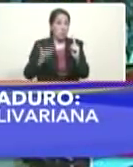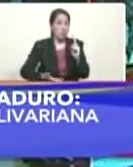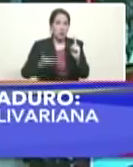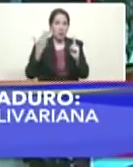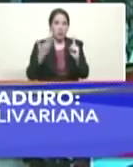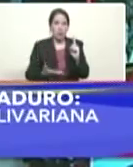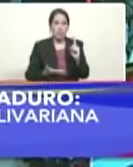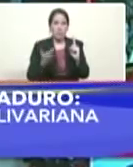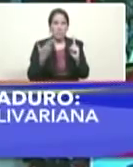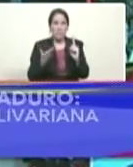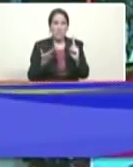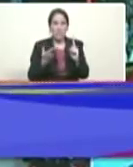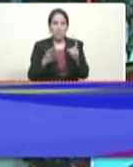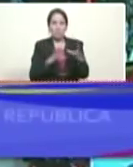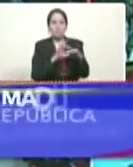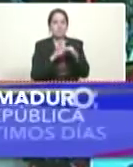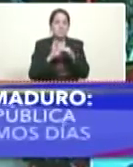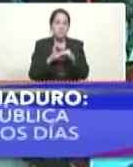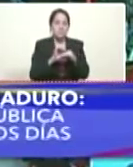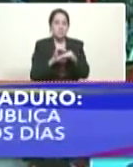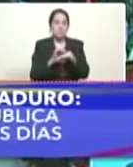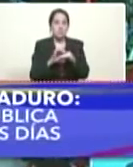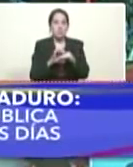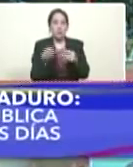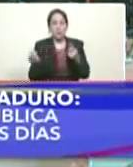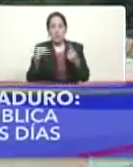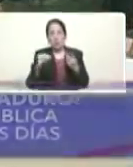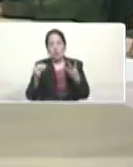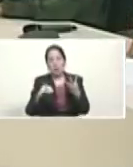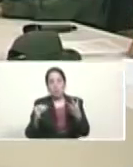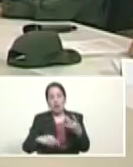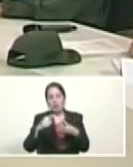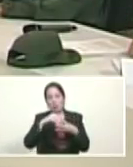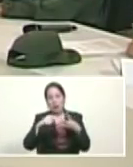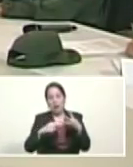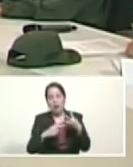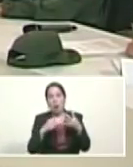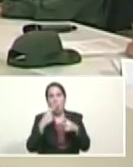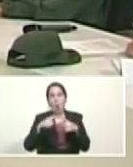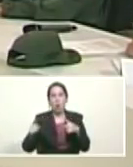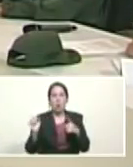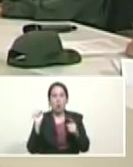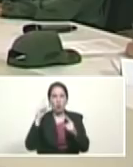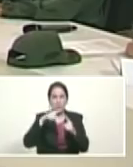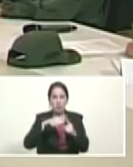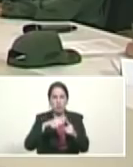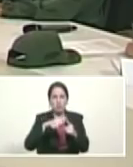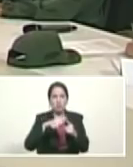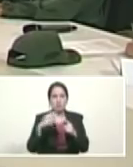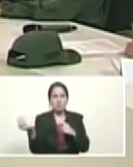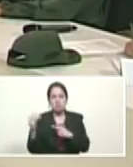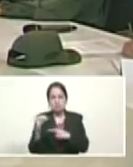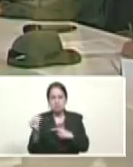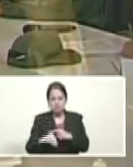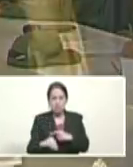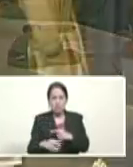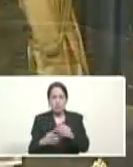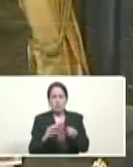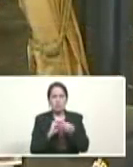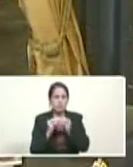que deben ser complementados con otro objetivo que a través de las vías regulares del comando estratégico operacional